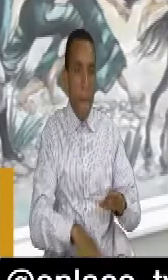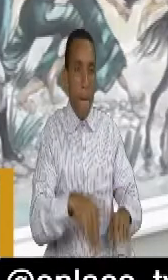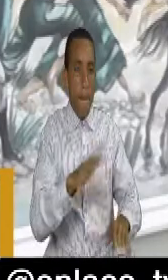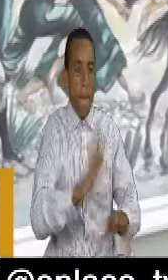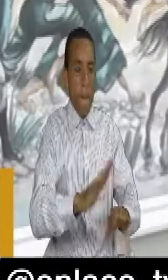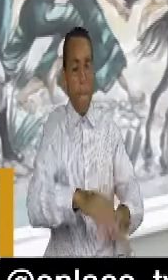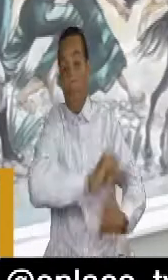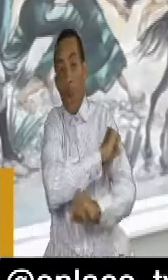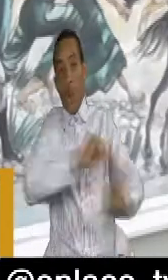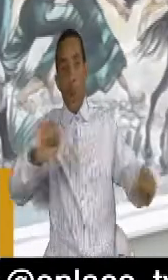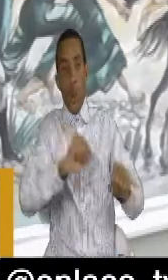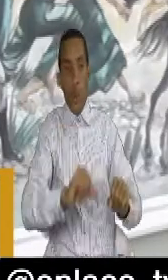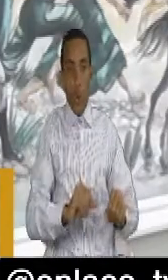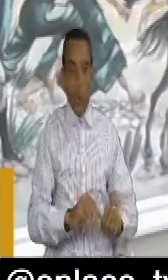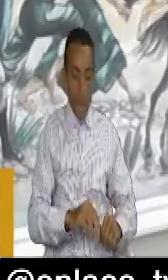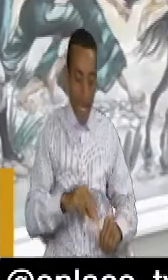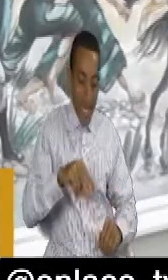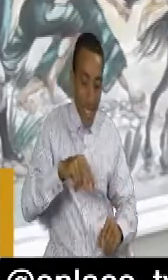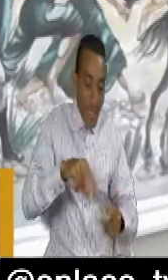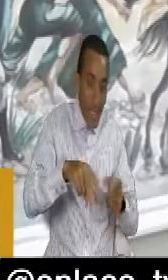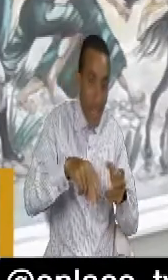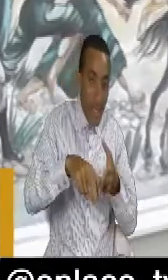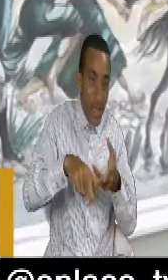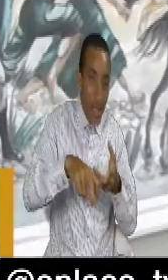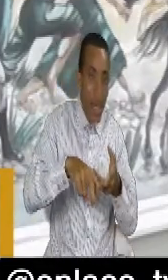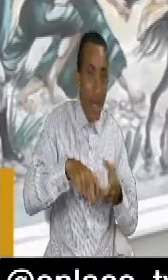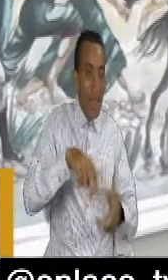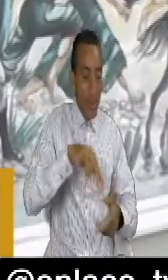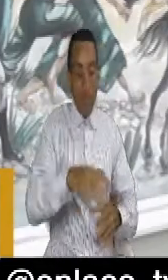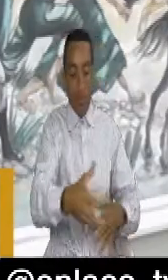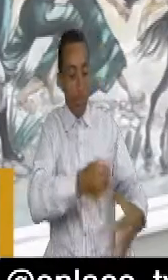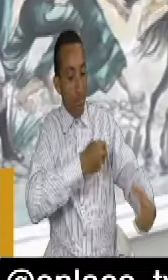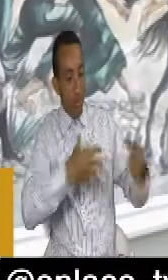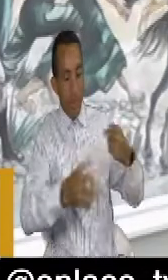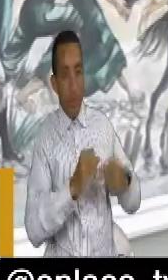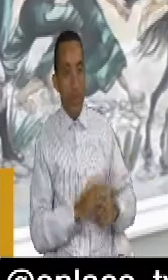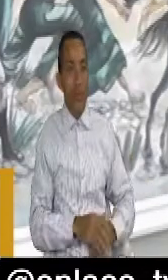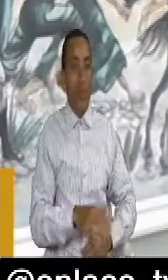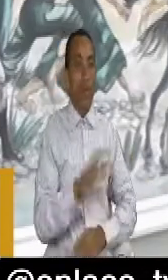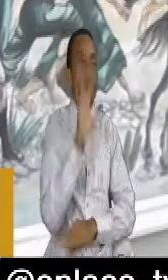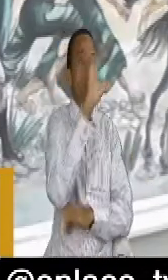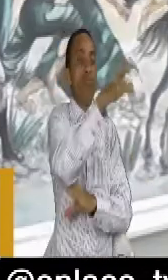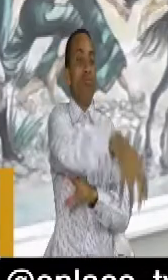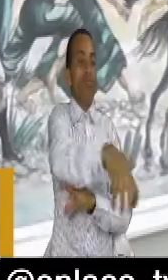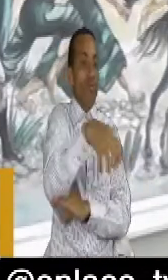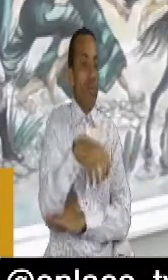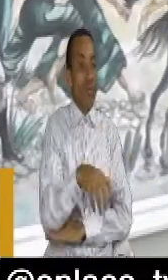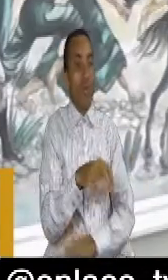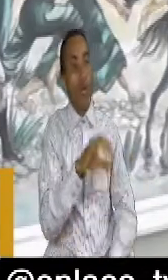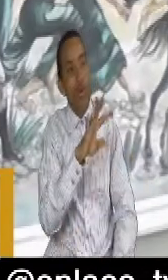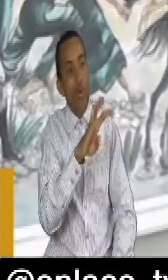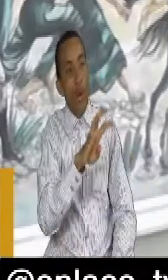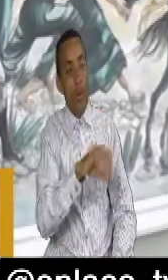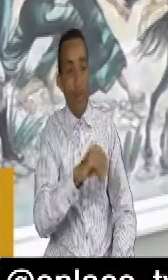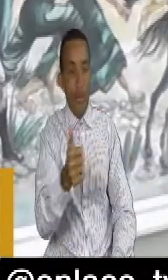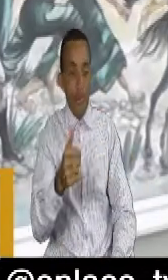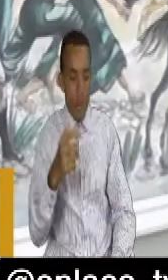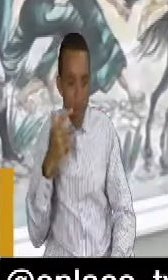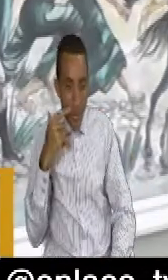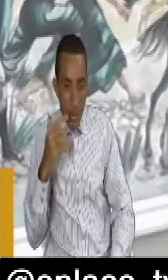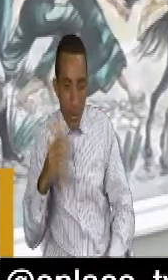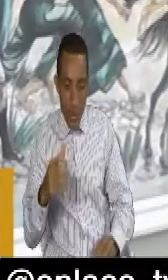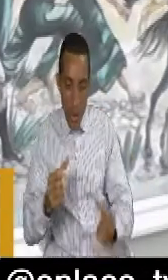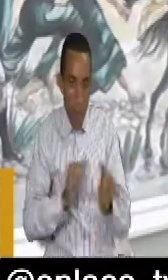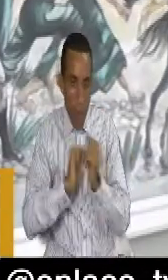municiones sin explotar MUSE y de igual forma 9 retroexcavadoras, 22 dragas utilizadas en la explotación